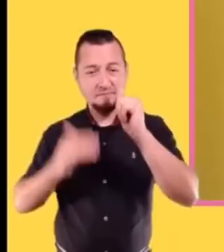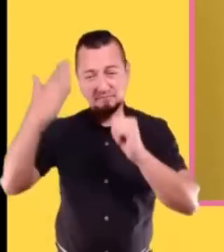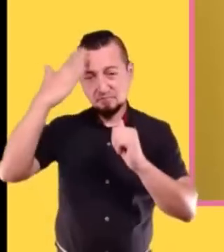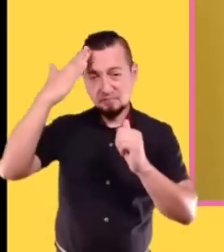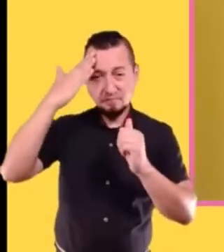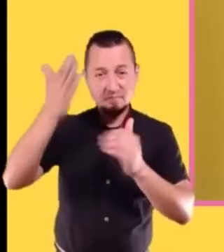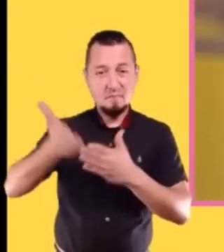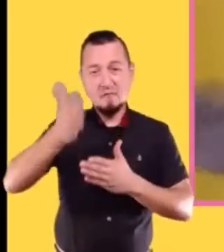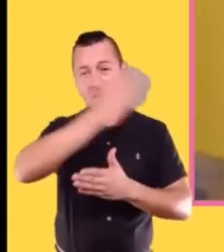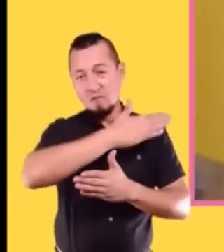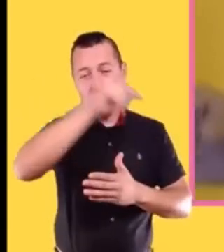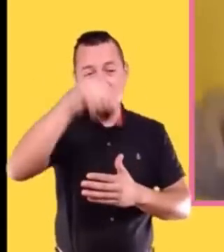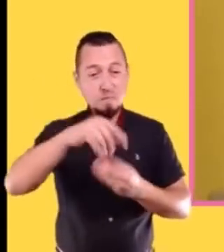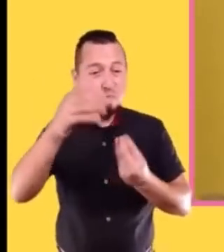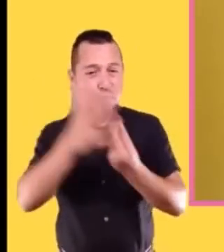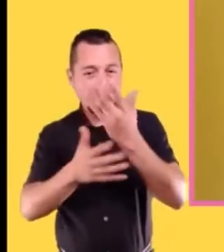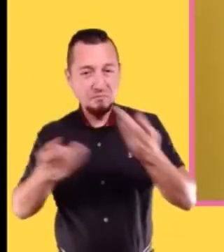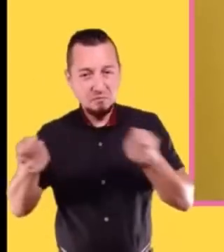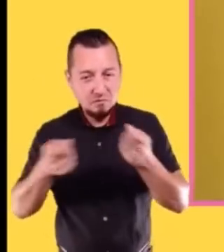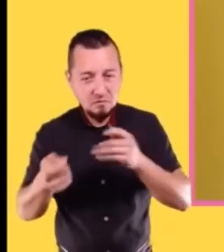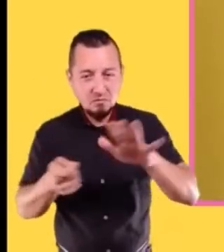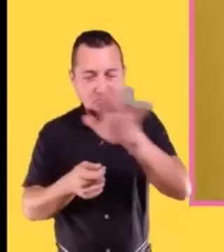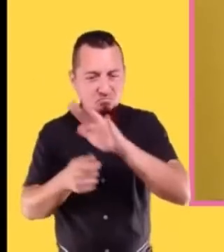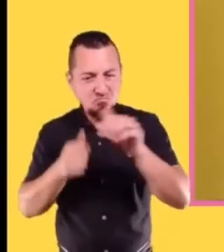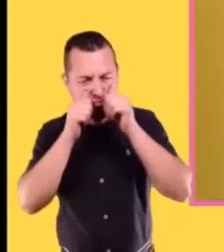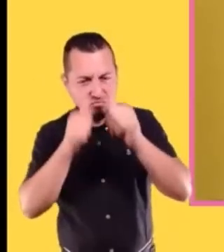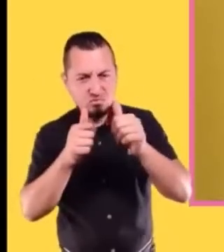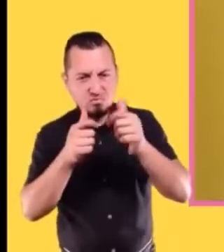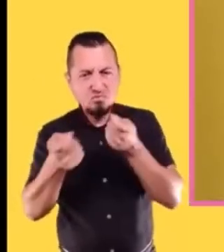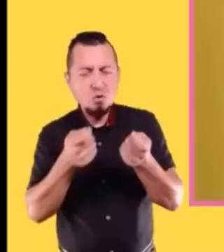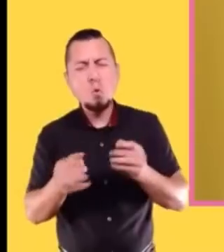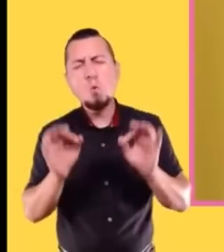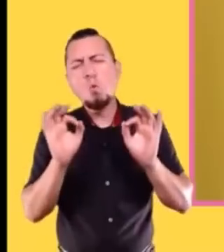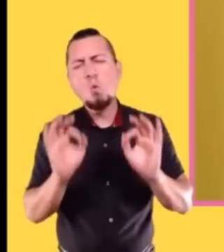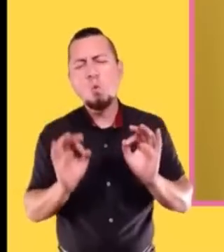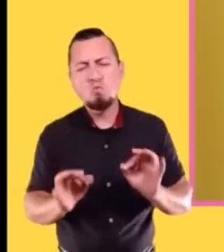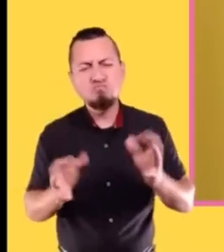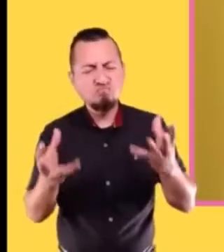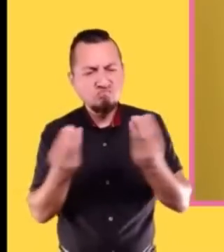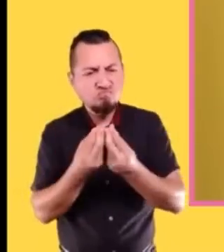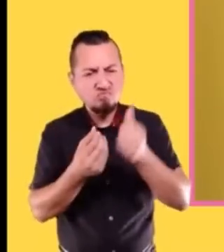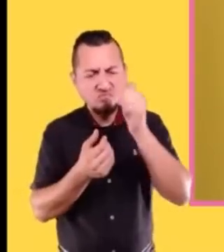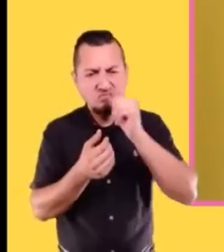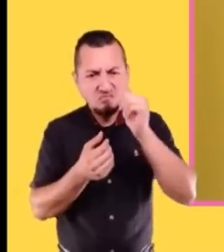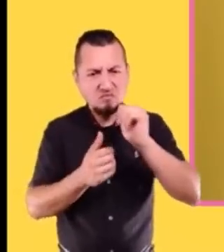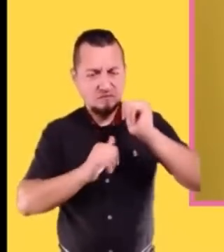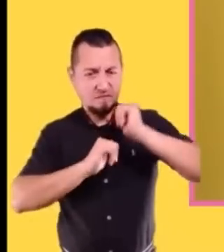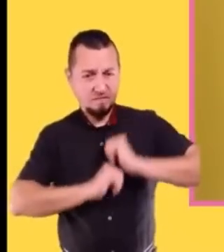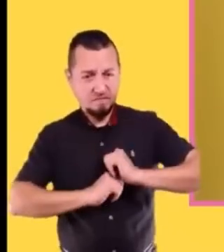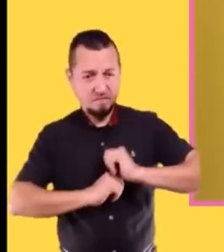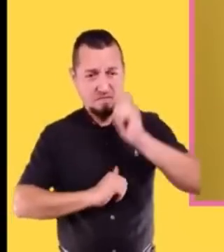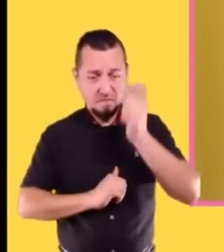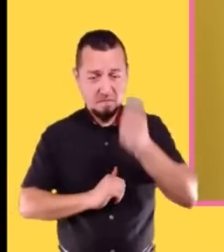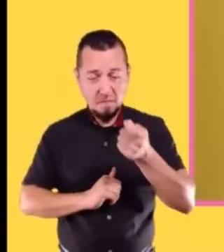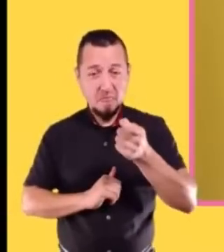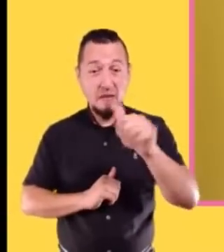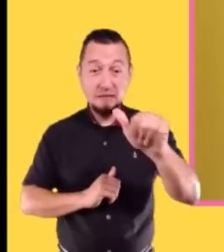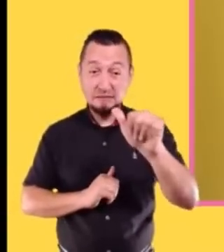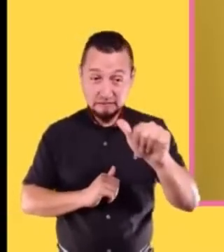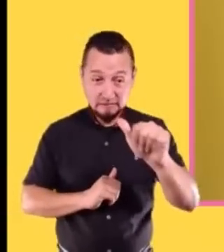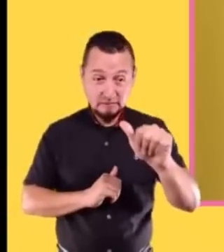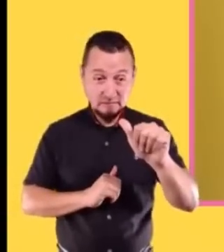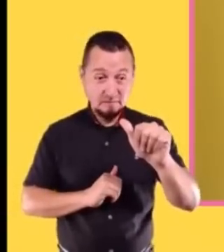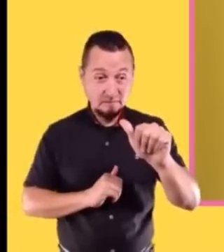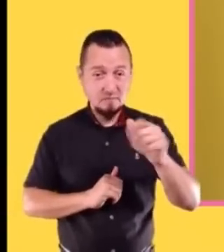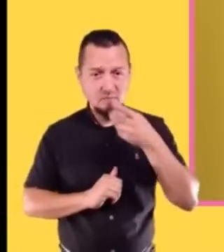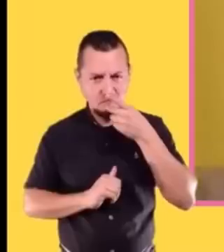electos recientemente han participado, incluso prácticamente el titular de la sección 16, de hecho nos lo dice con mucho